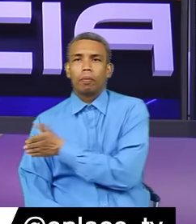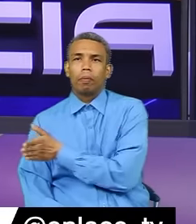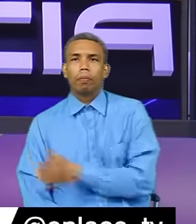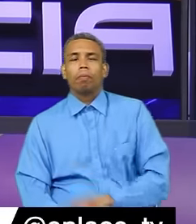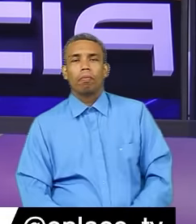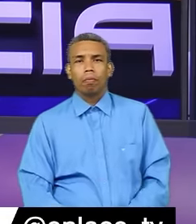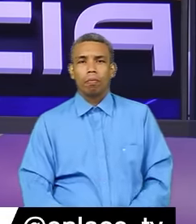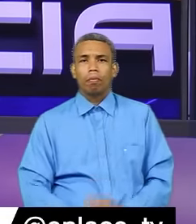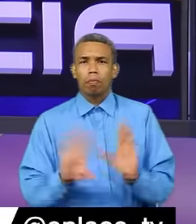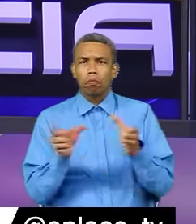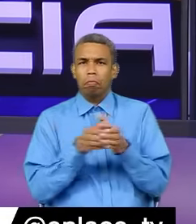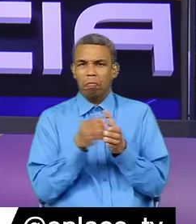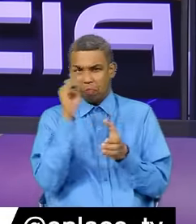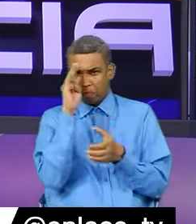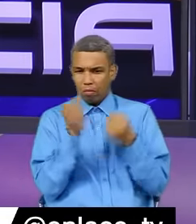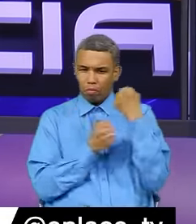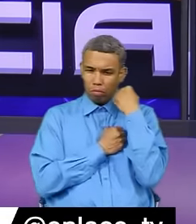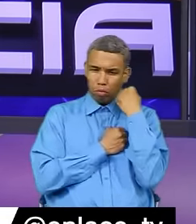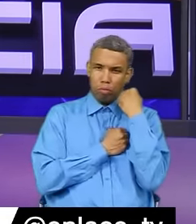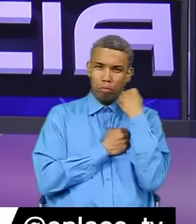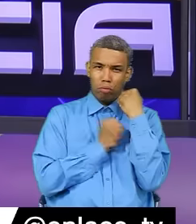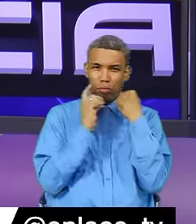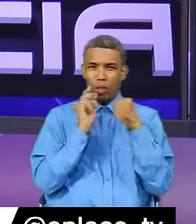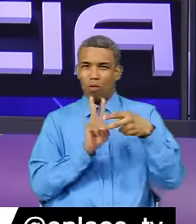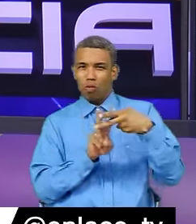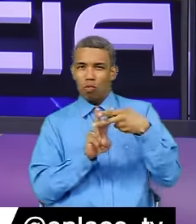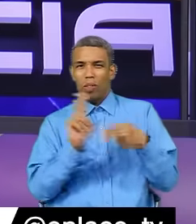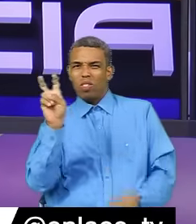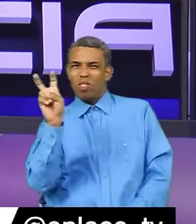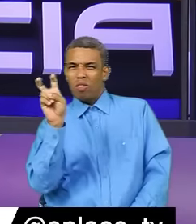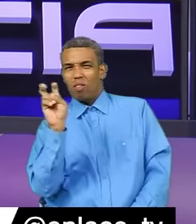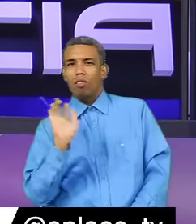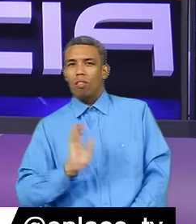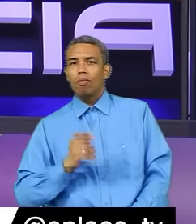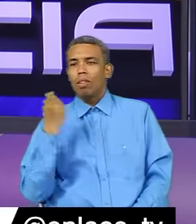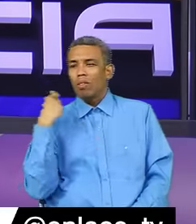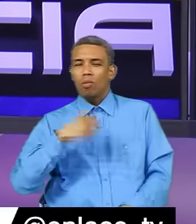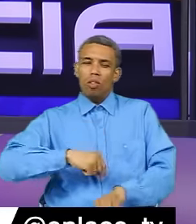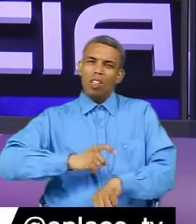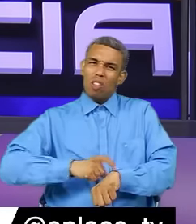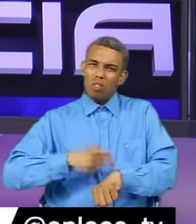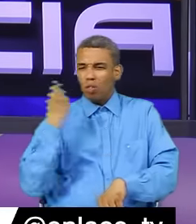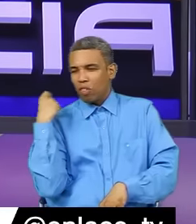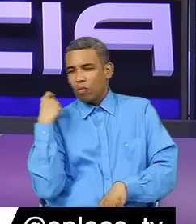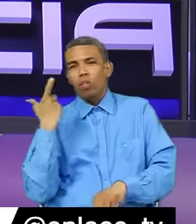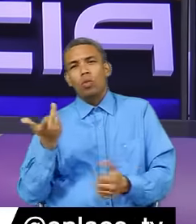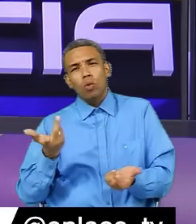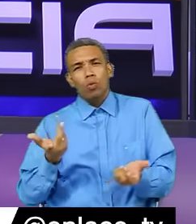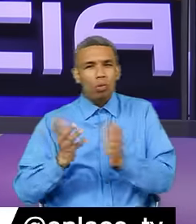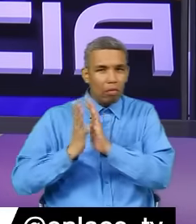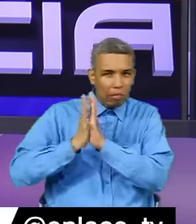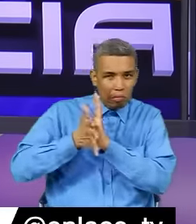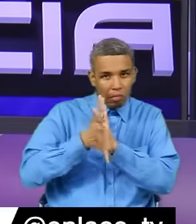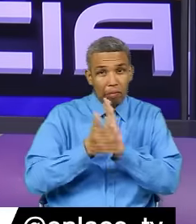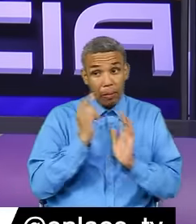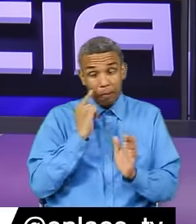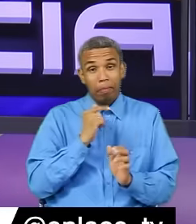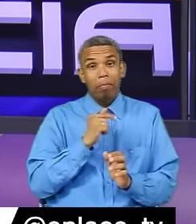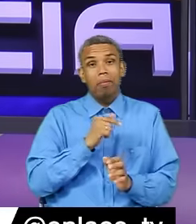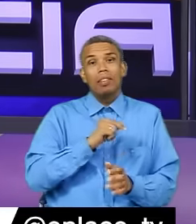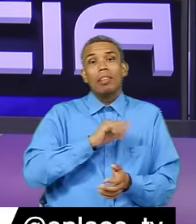entregó detalles. Fuerzas militares entregan reporte de operaciones de las últimas horas en el Magdalena Medio. Allí está nuestra periodista Neila